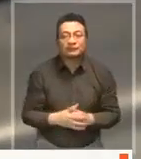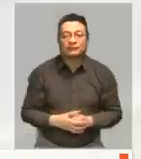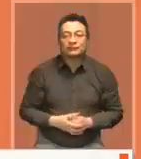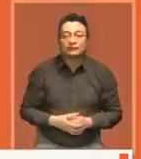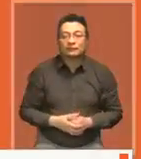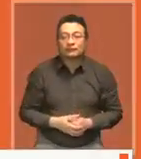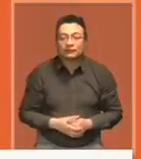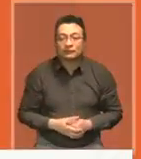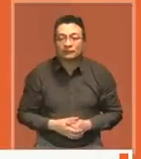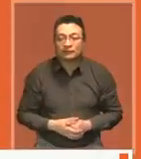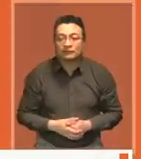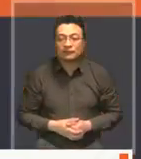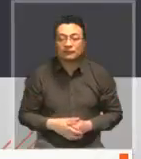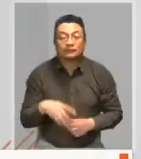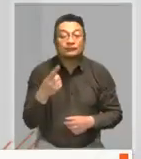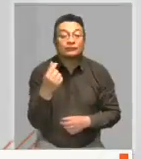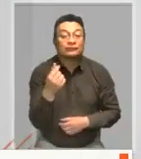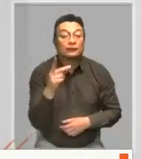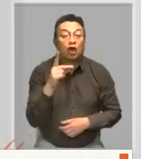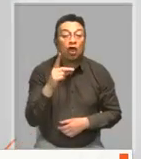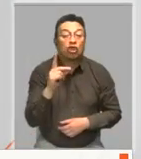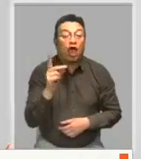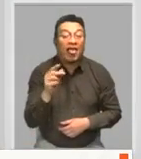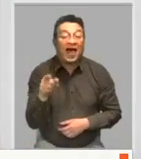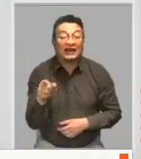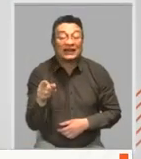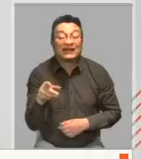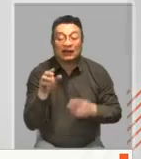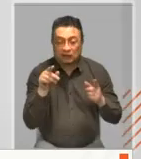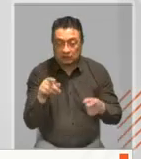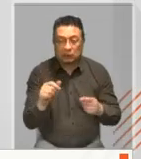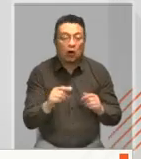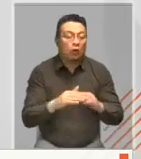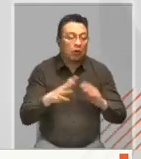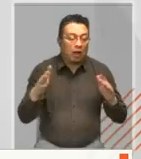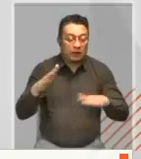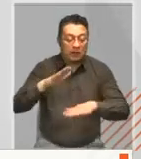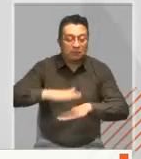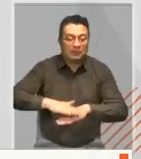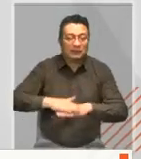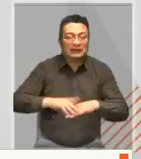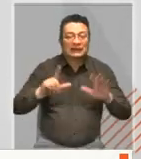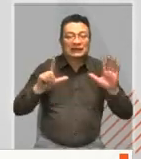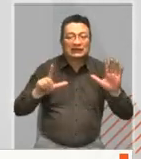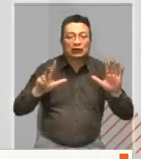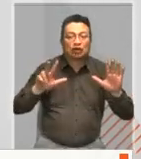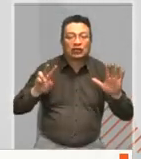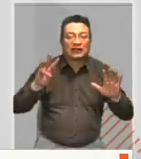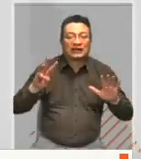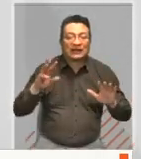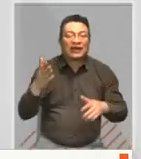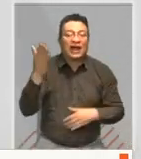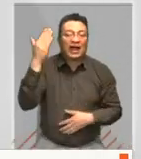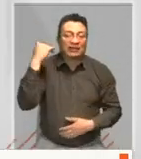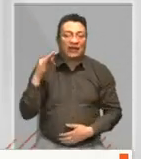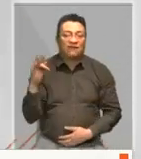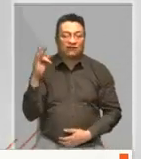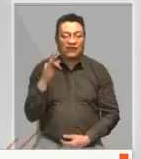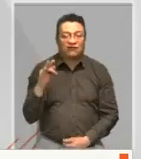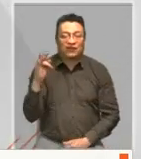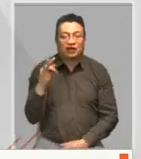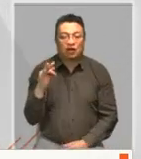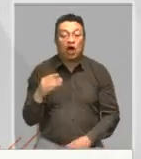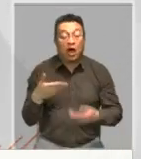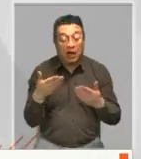afectados el precio del dólar hoy está muy lejos del piso de 783 que alcanzó en febrero desde